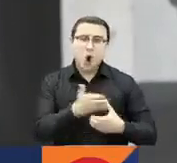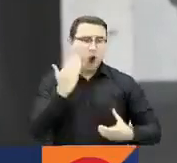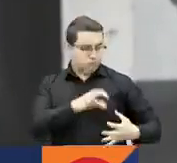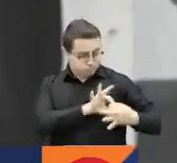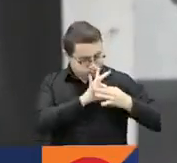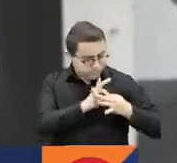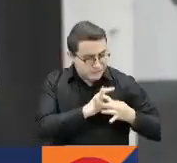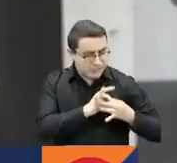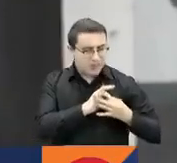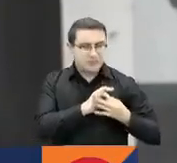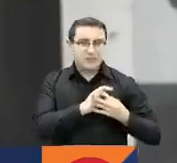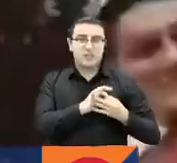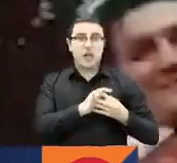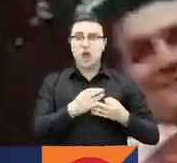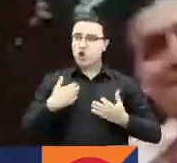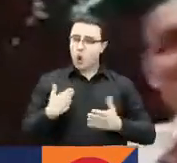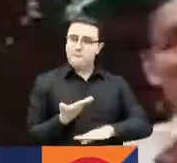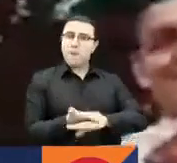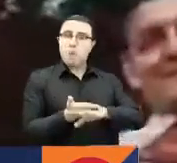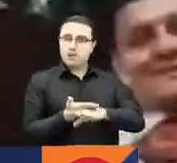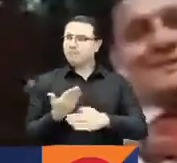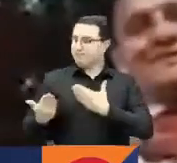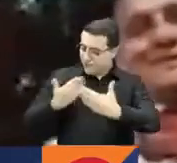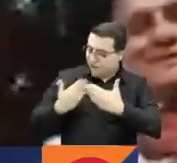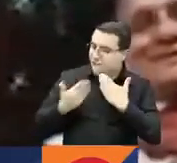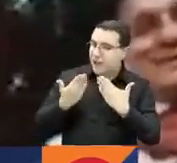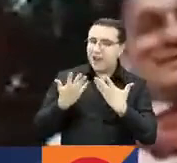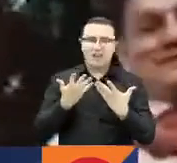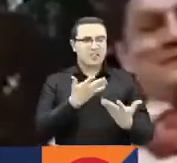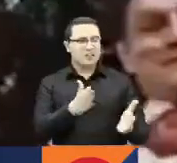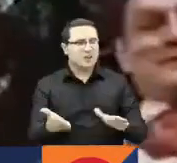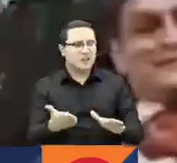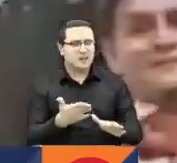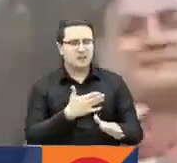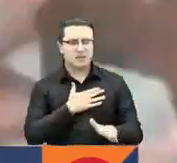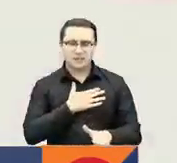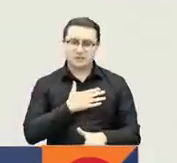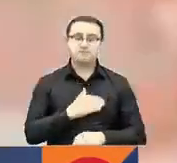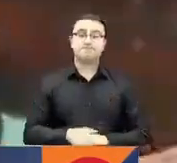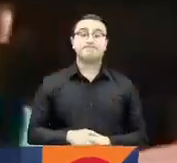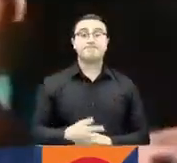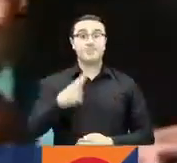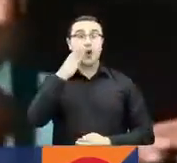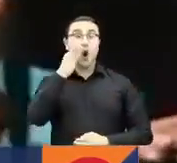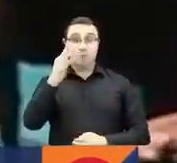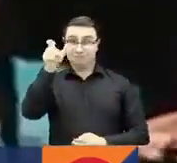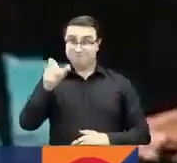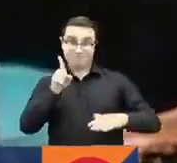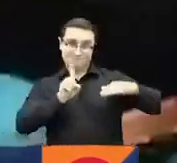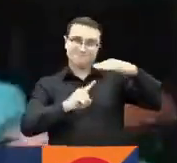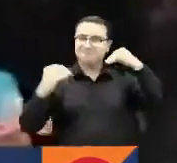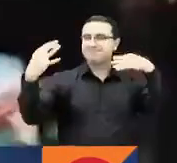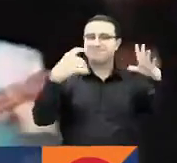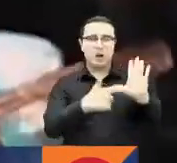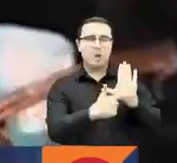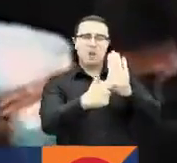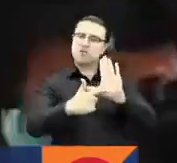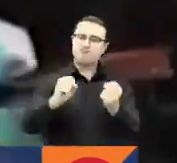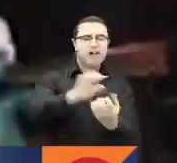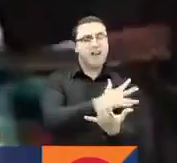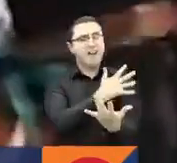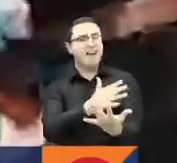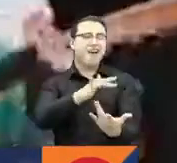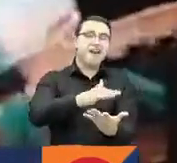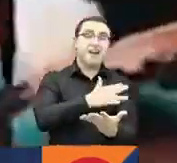nuestra propuesta junior james en la discoteca haría la promoción de su último trabajo musical llamado recompensa y